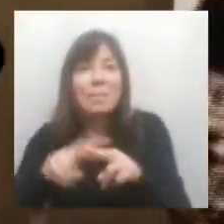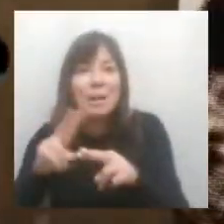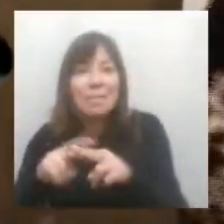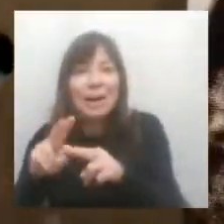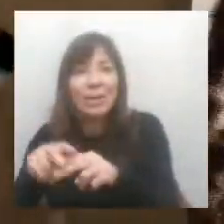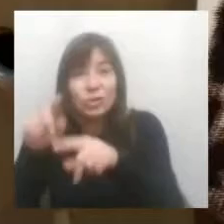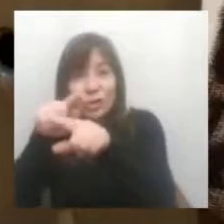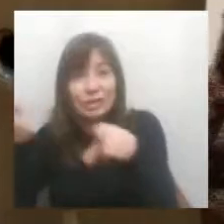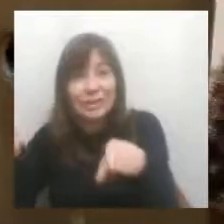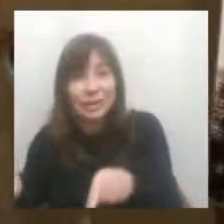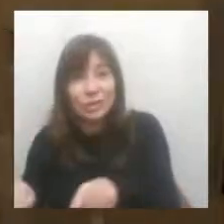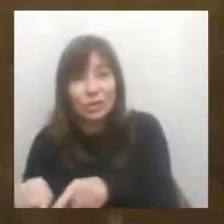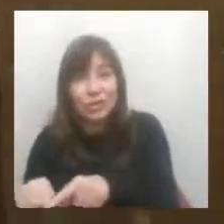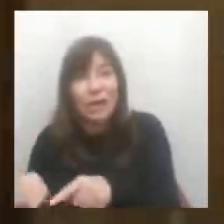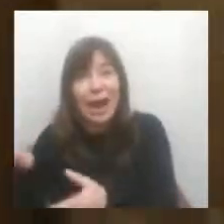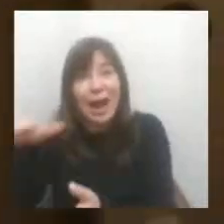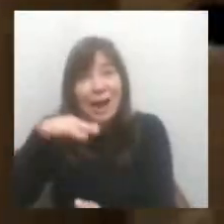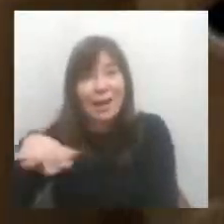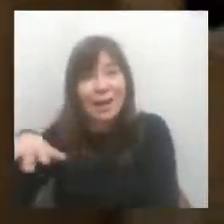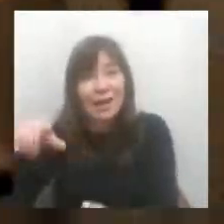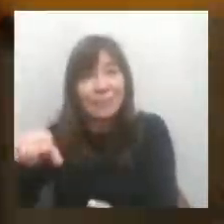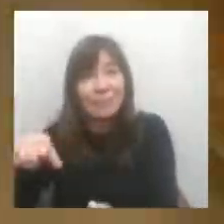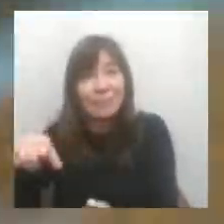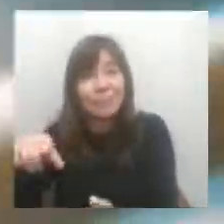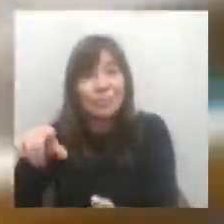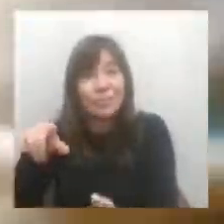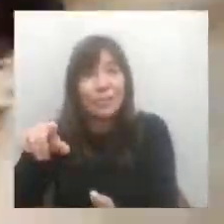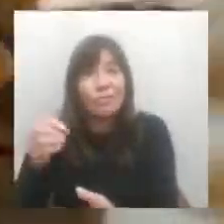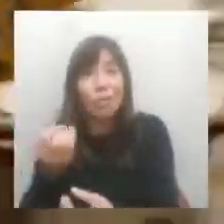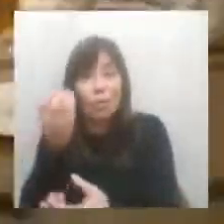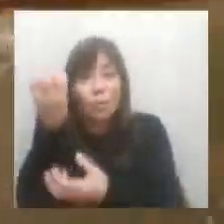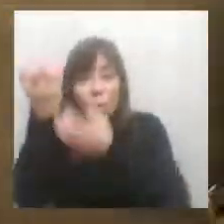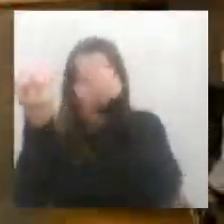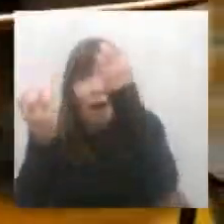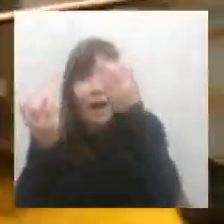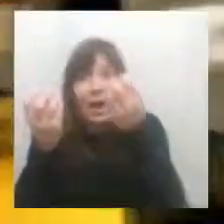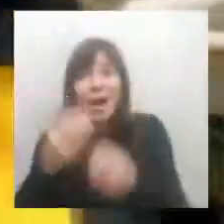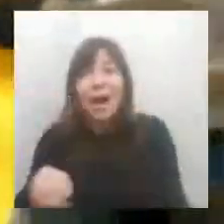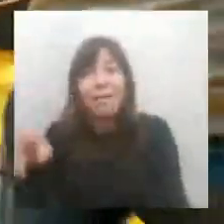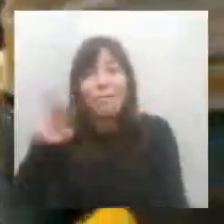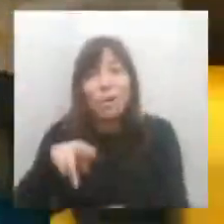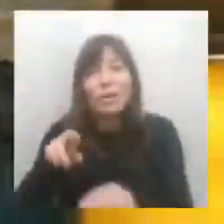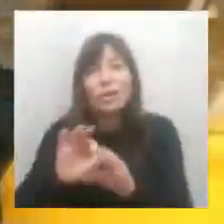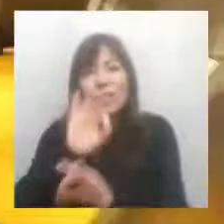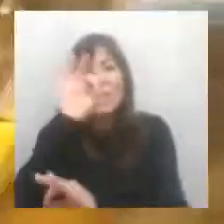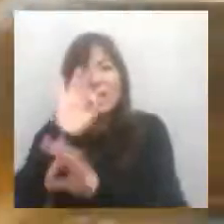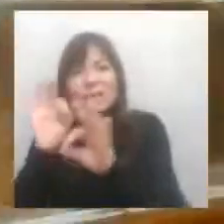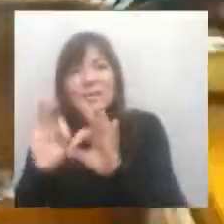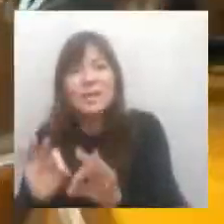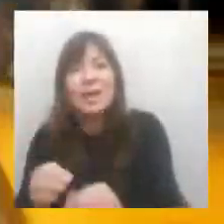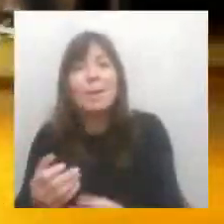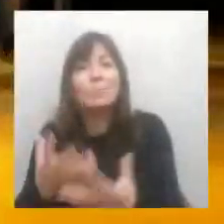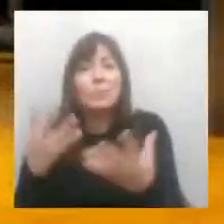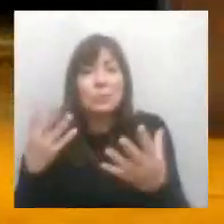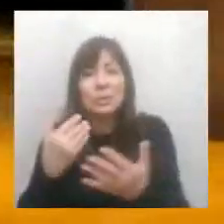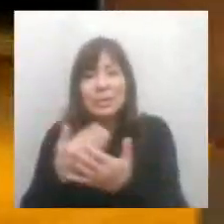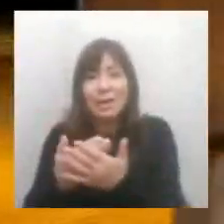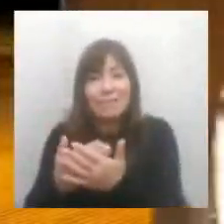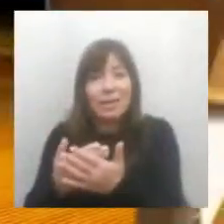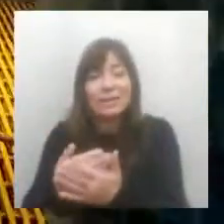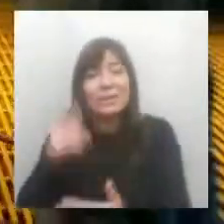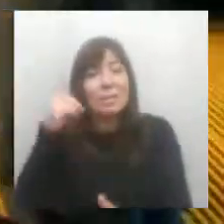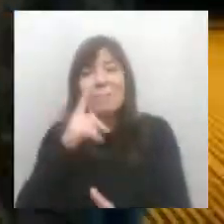área de las burbujas ha sido rediseñada en algunos momentos de la historia del museo para